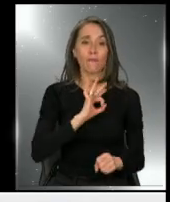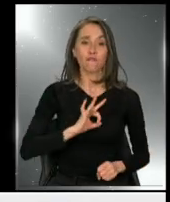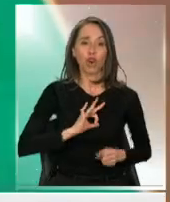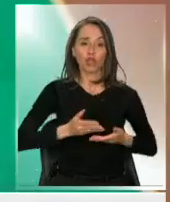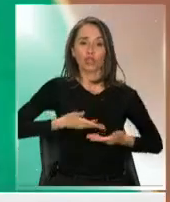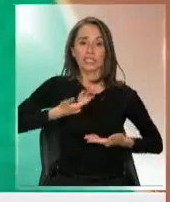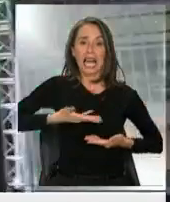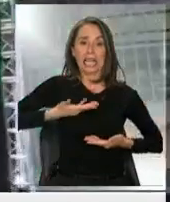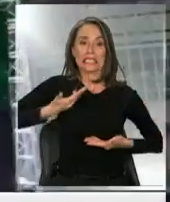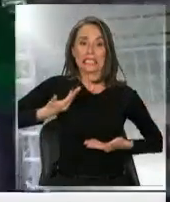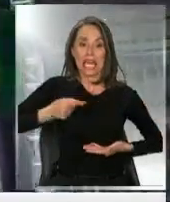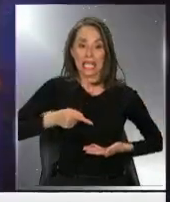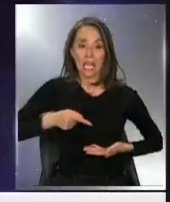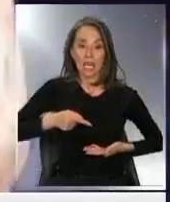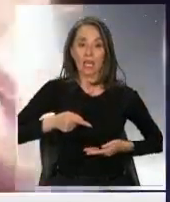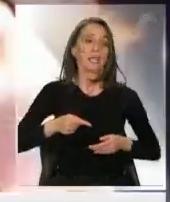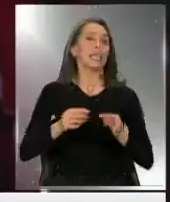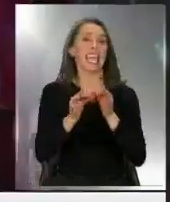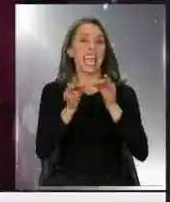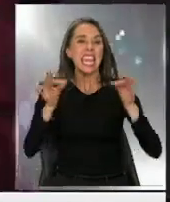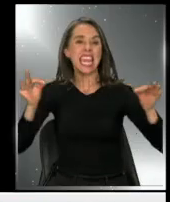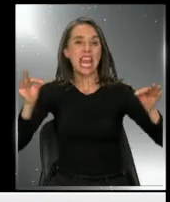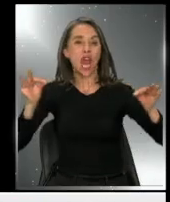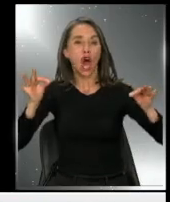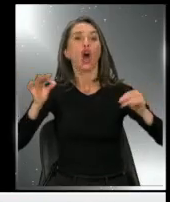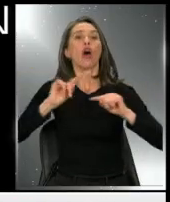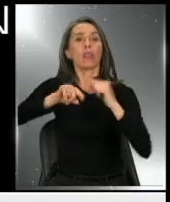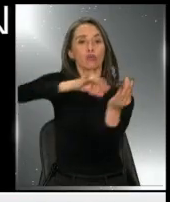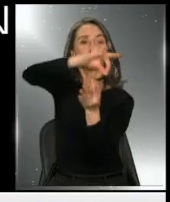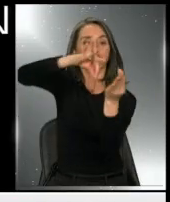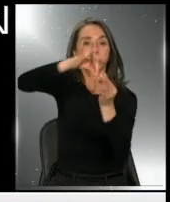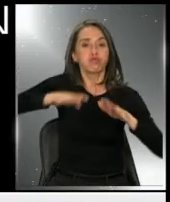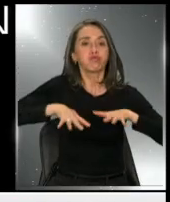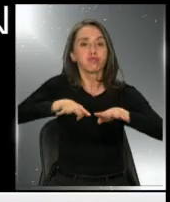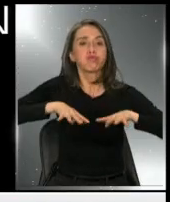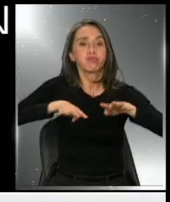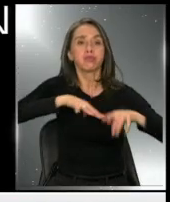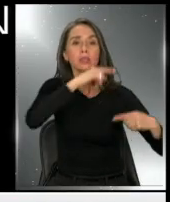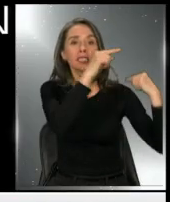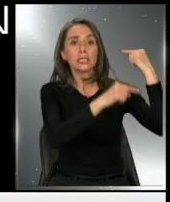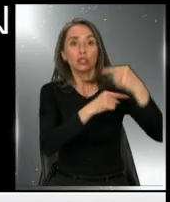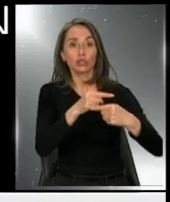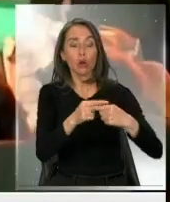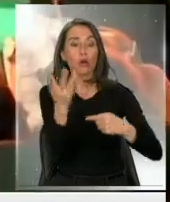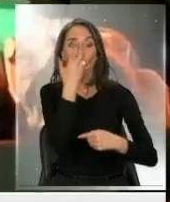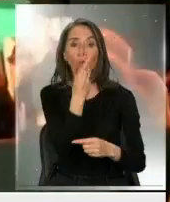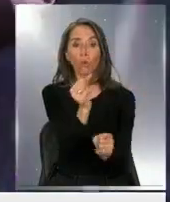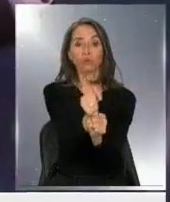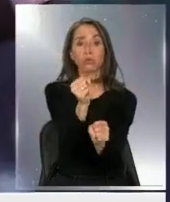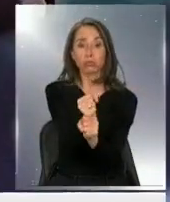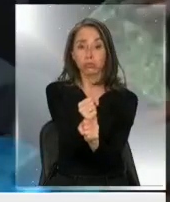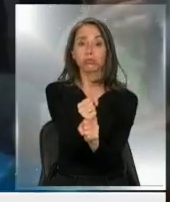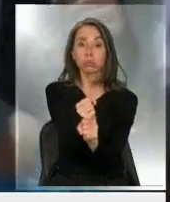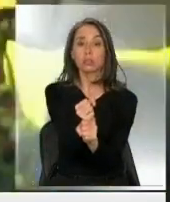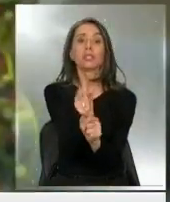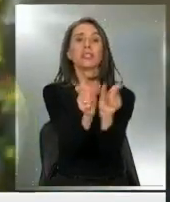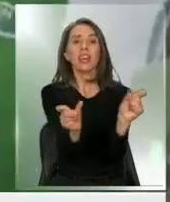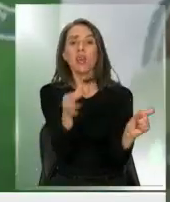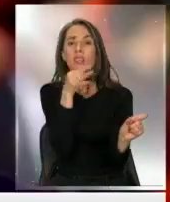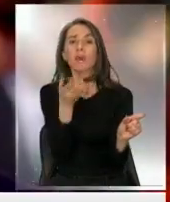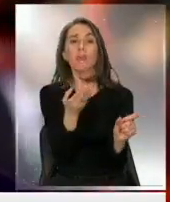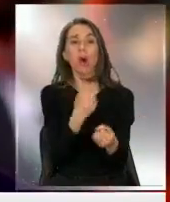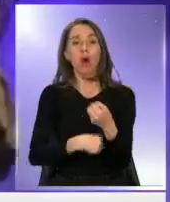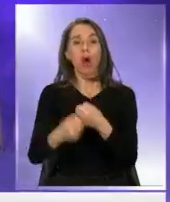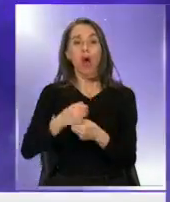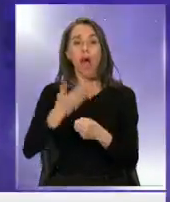botones, etcétera, y forman hilado. Están dándole nueva vida a una industria histórica, muy, muy hermosa. Y ellos, ¿por qué se los mencionamos? Porque